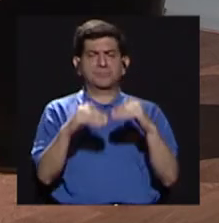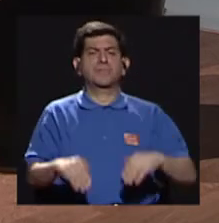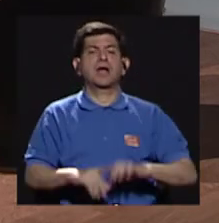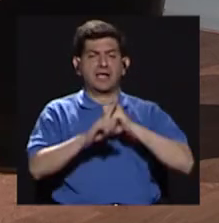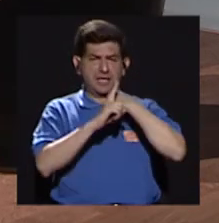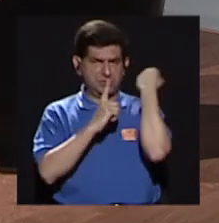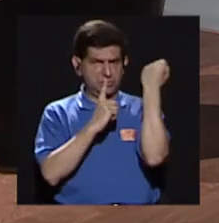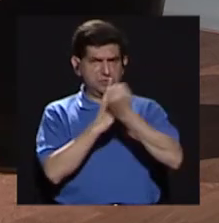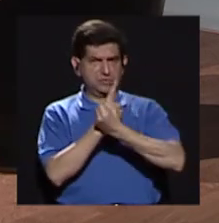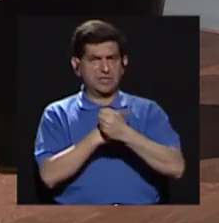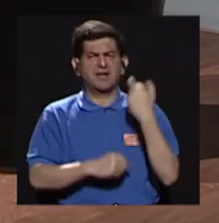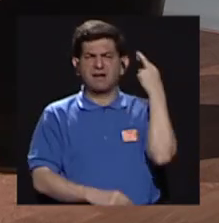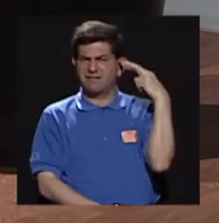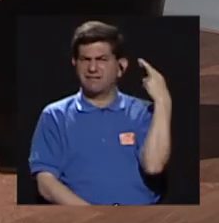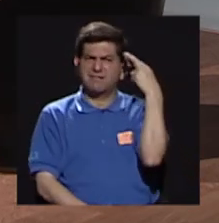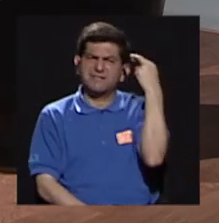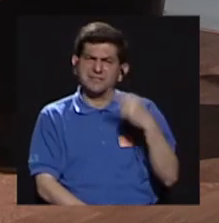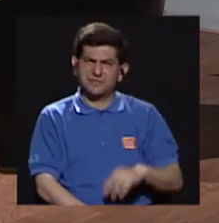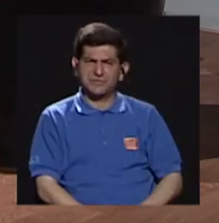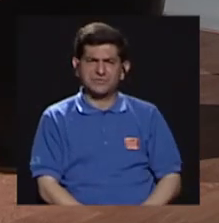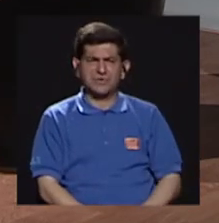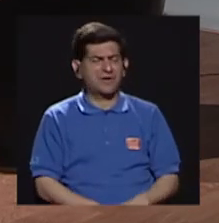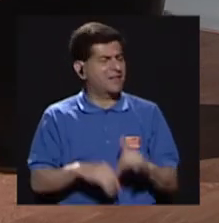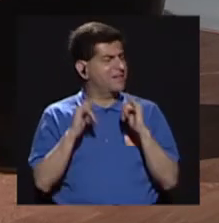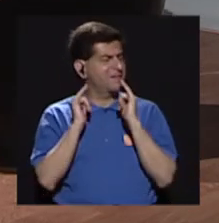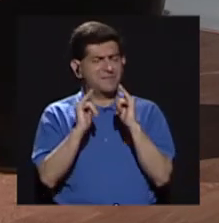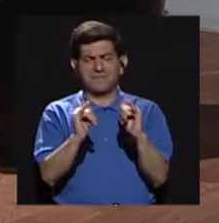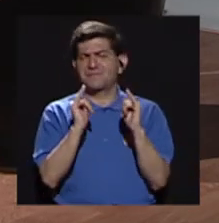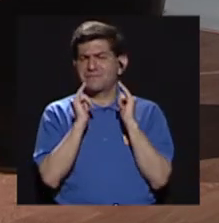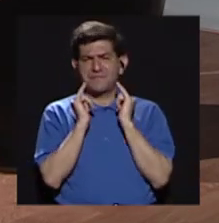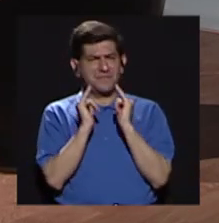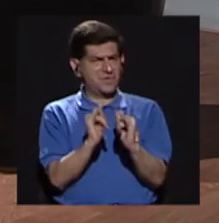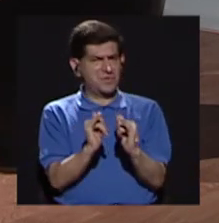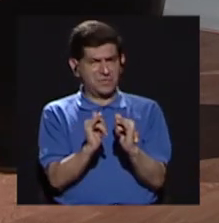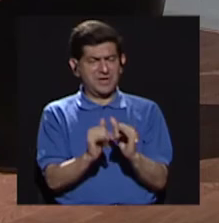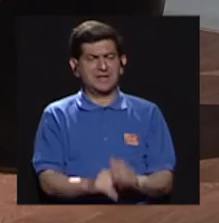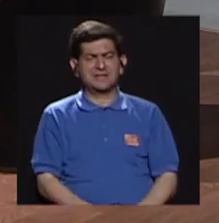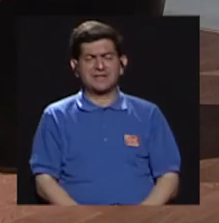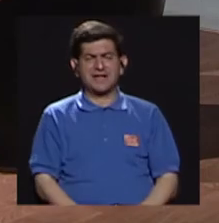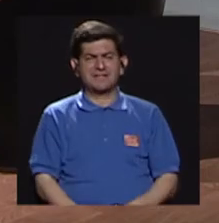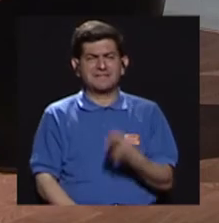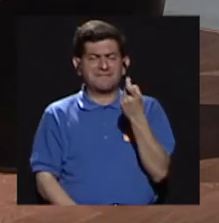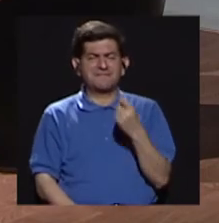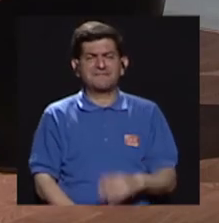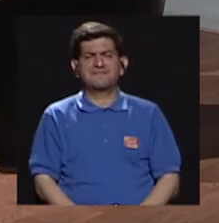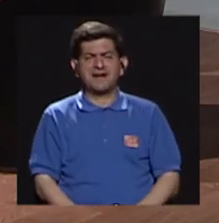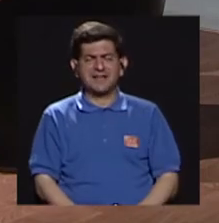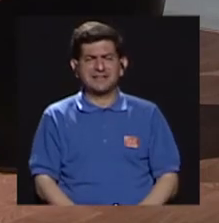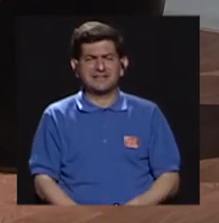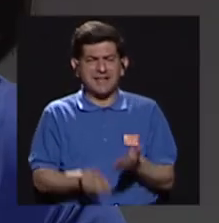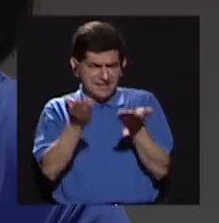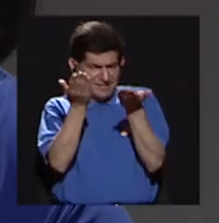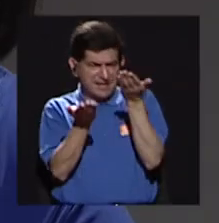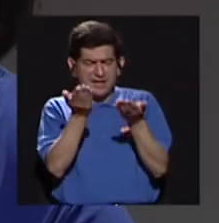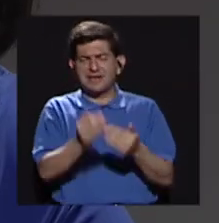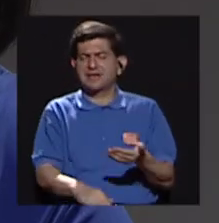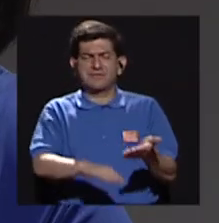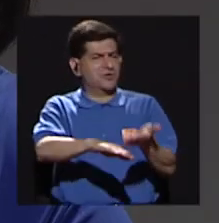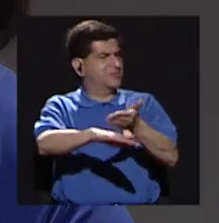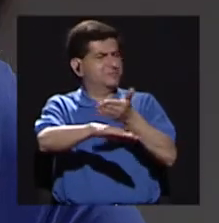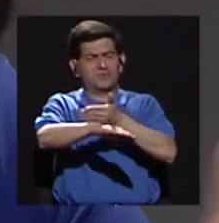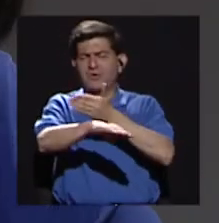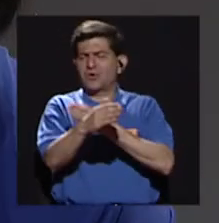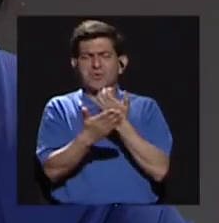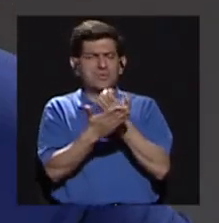sociedad porque la desigualdad la inequidad no es un buen camino para el crecimiento económico